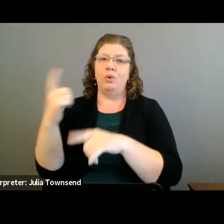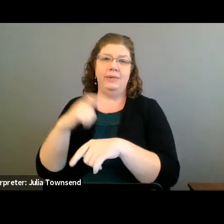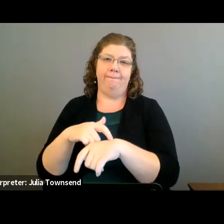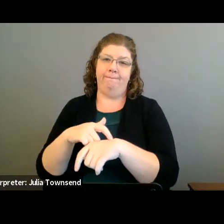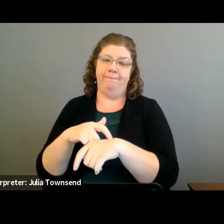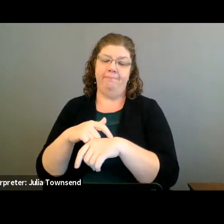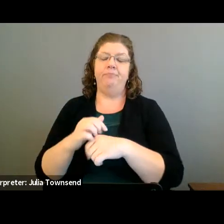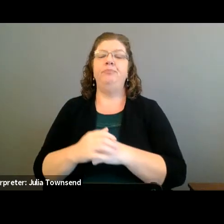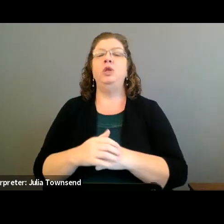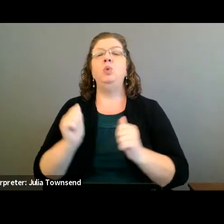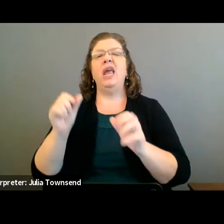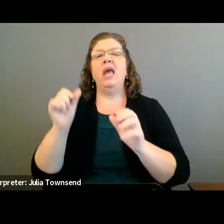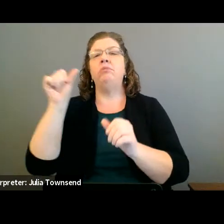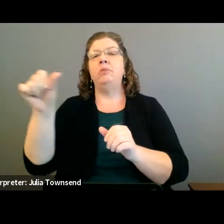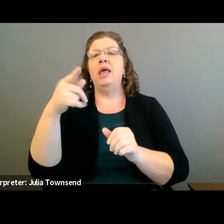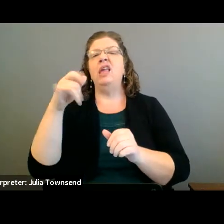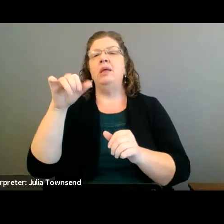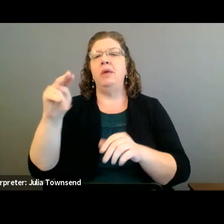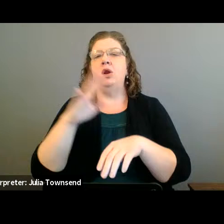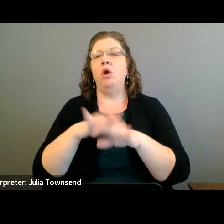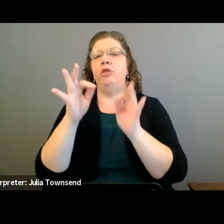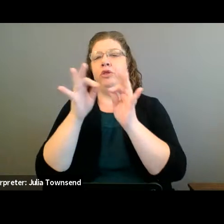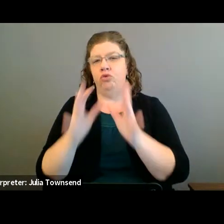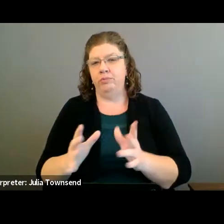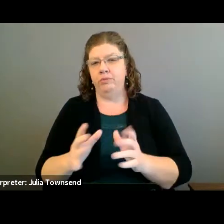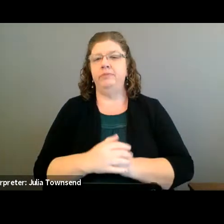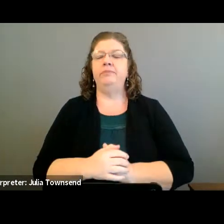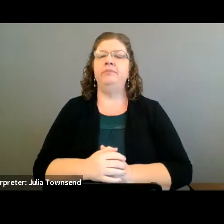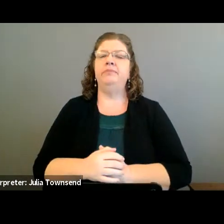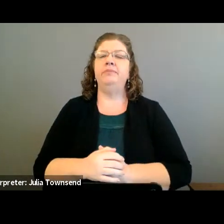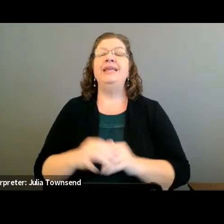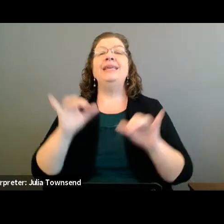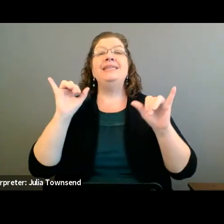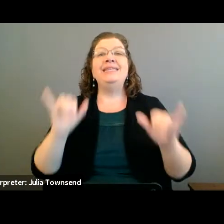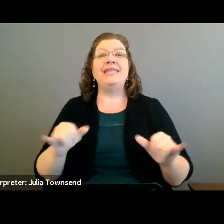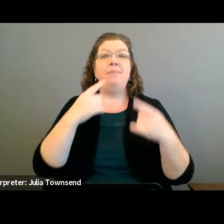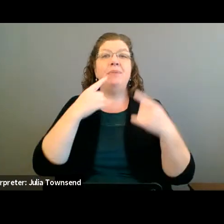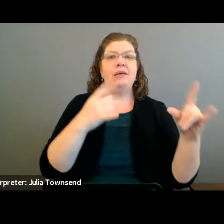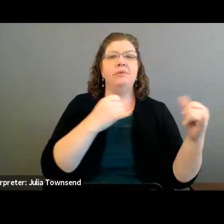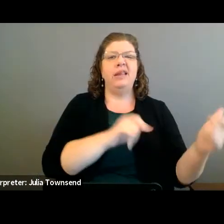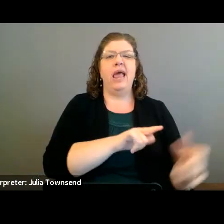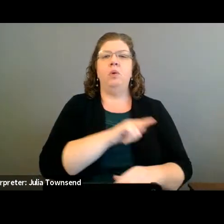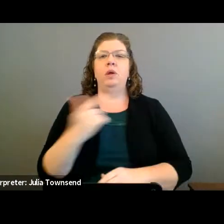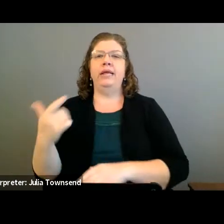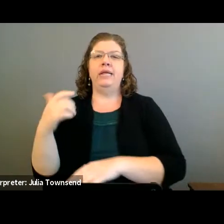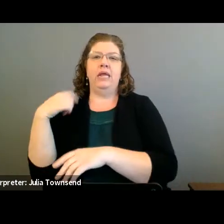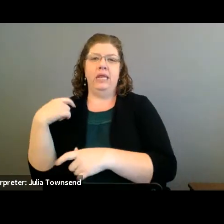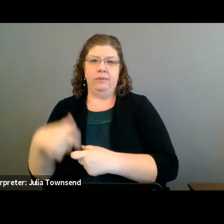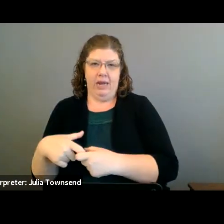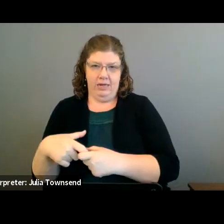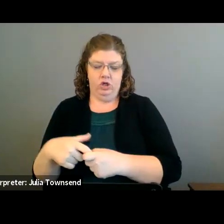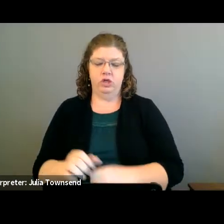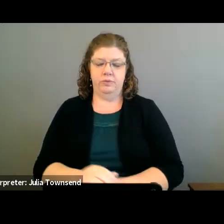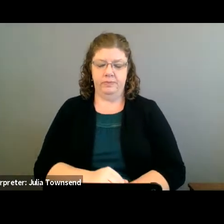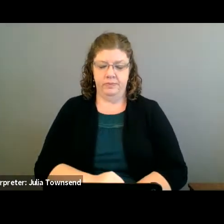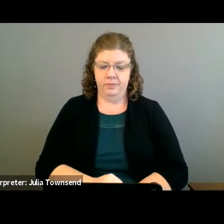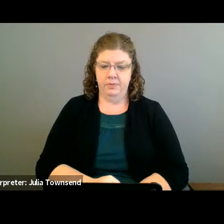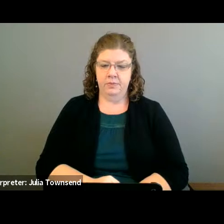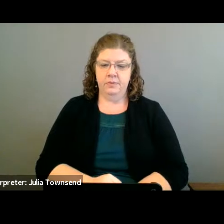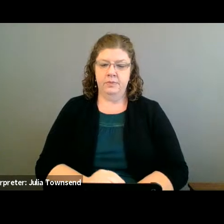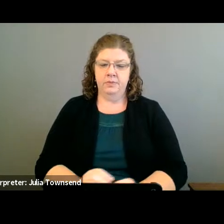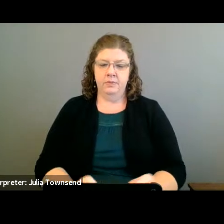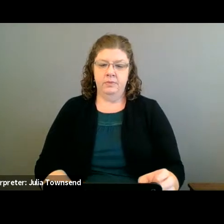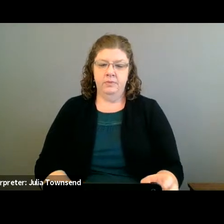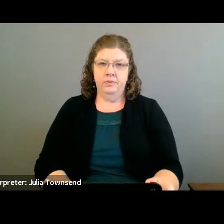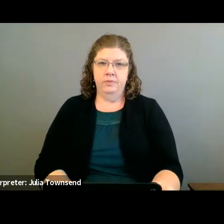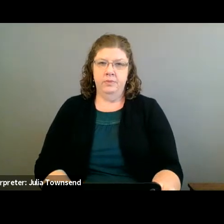times. Esta reunión contará con interpretación simultánea bidireccional en inglés y en español. Si usted es bilingüe, no tiene que